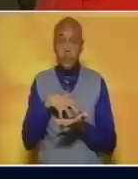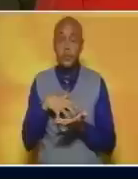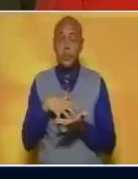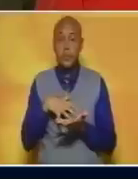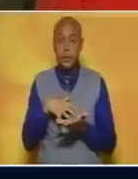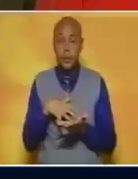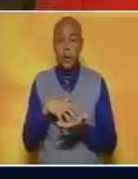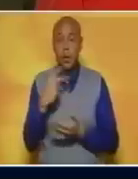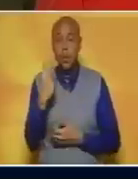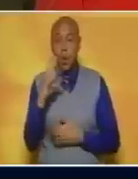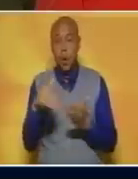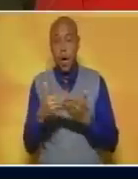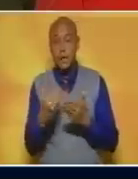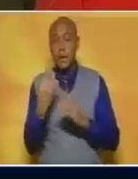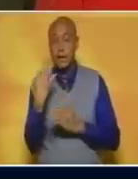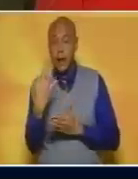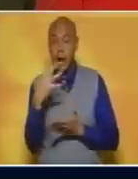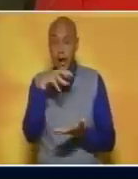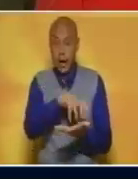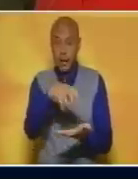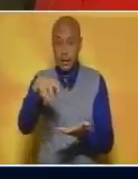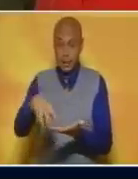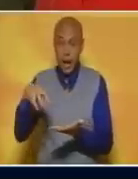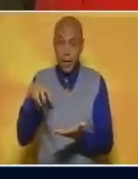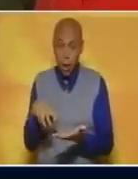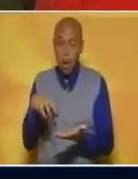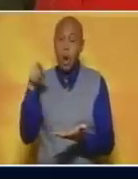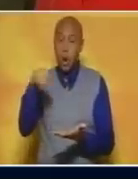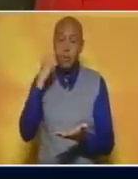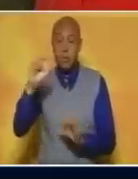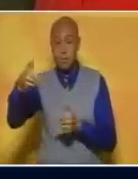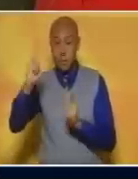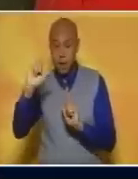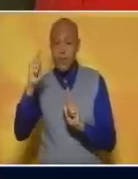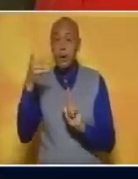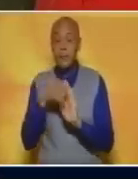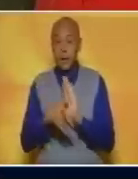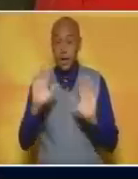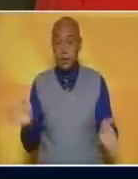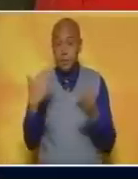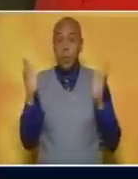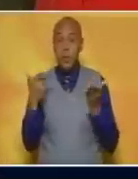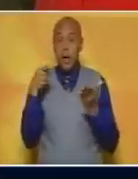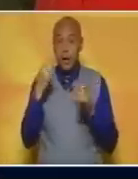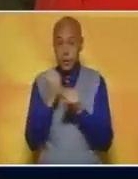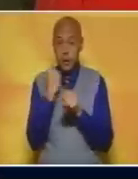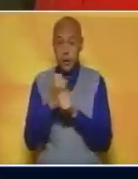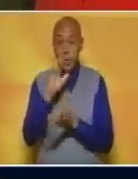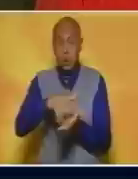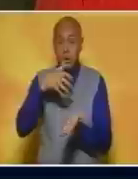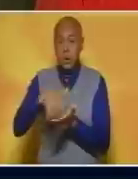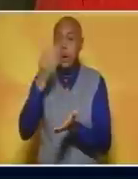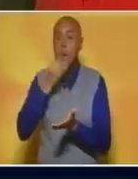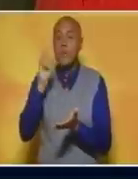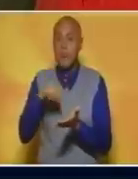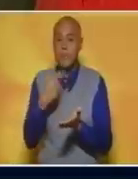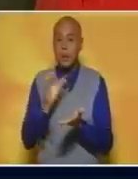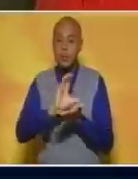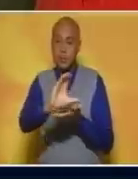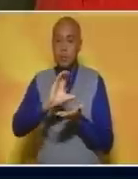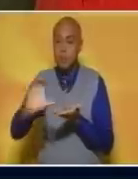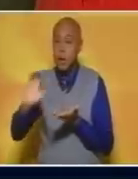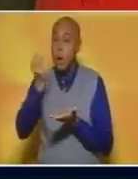de 2 o 3 estados, que estos puedan impulsar la producción agroalimentaria y la distribución